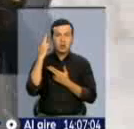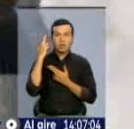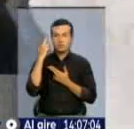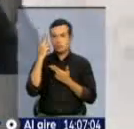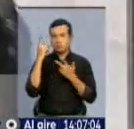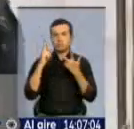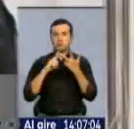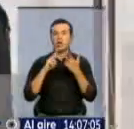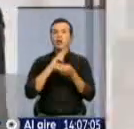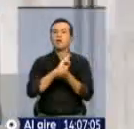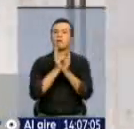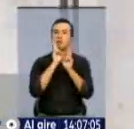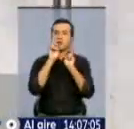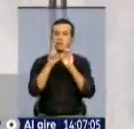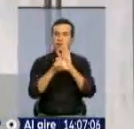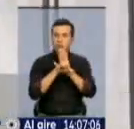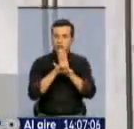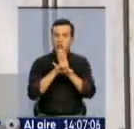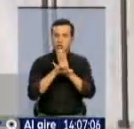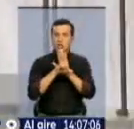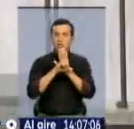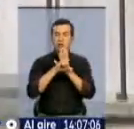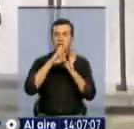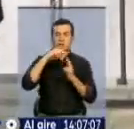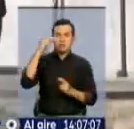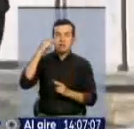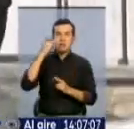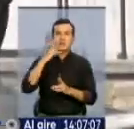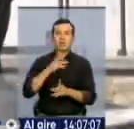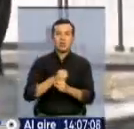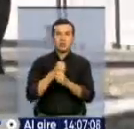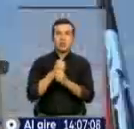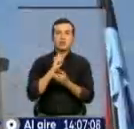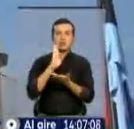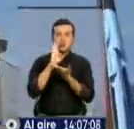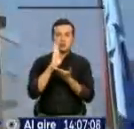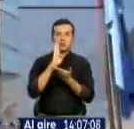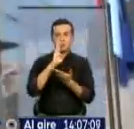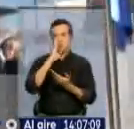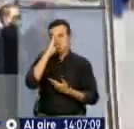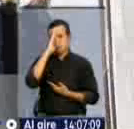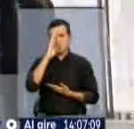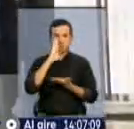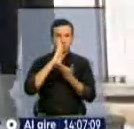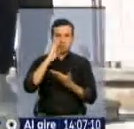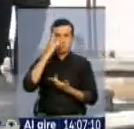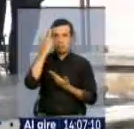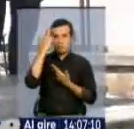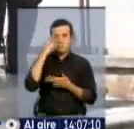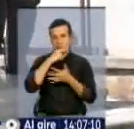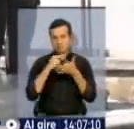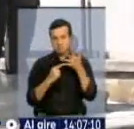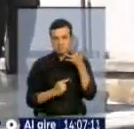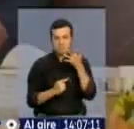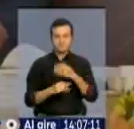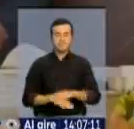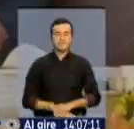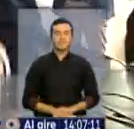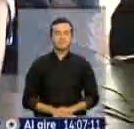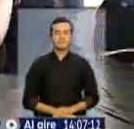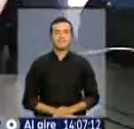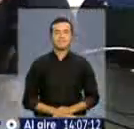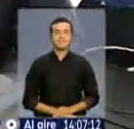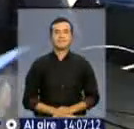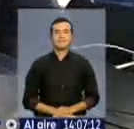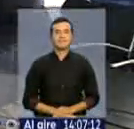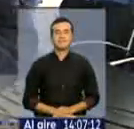Explosivos, la reforma a la Ley de los Regímenes Especiales de Seguridad Social de Fuerzas Armadas y Policía, entre otros.